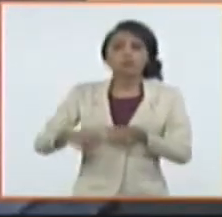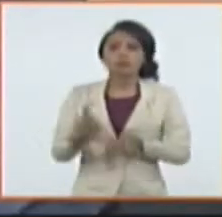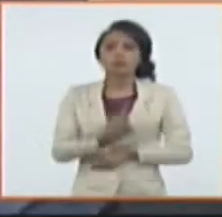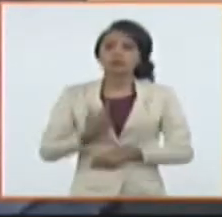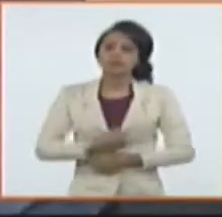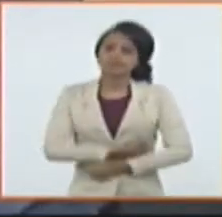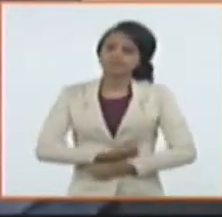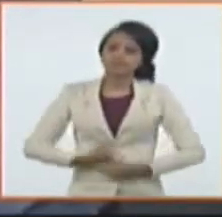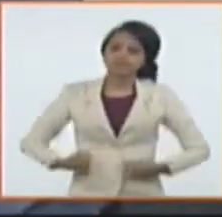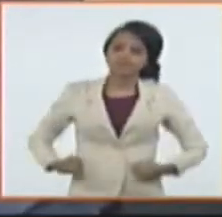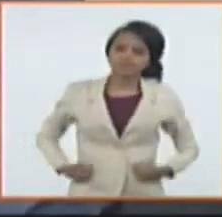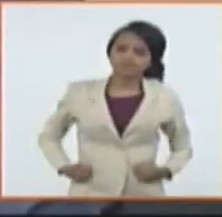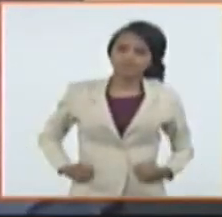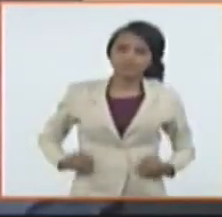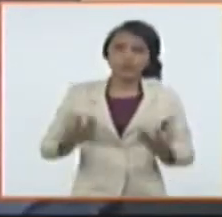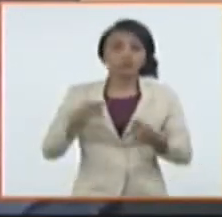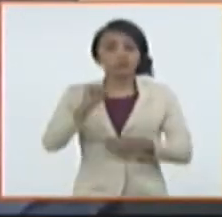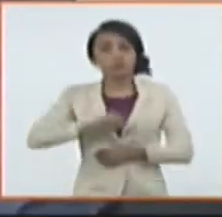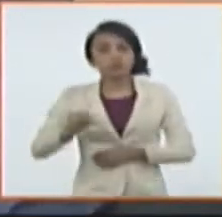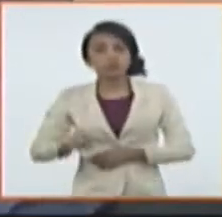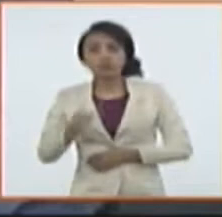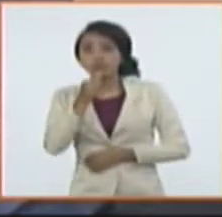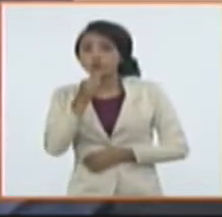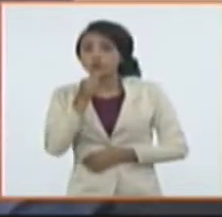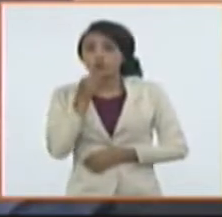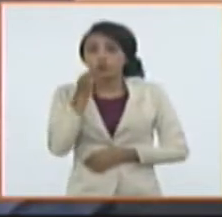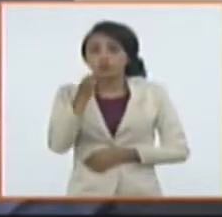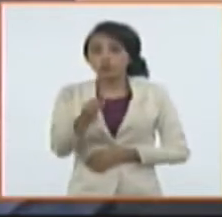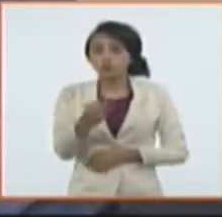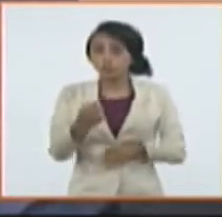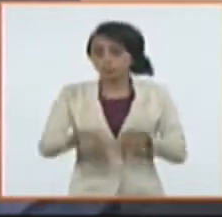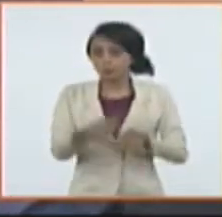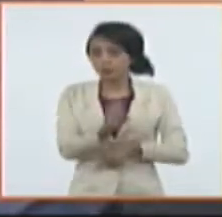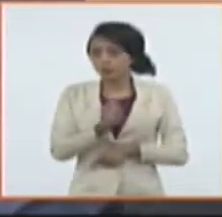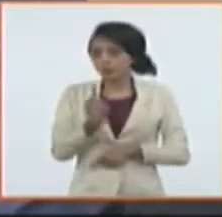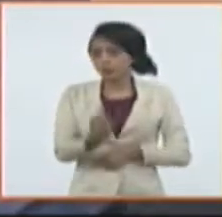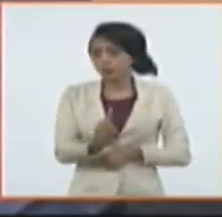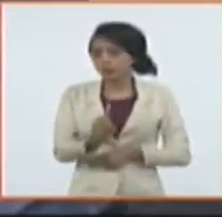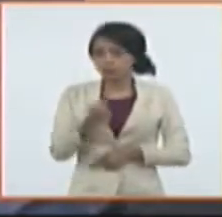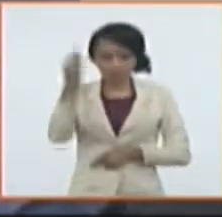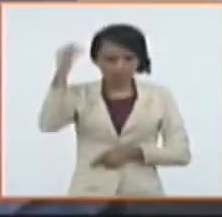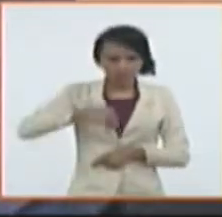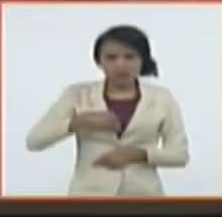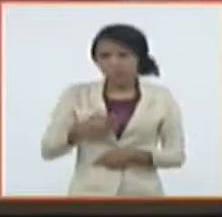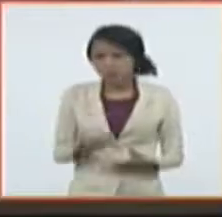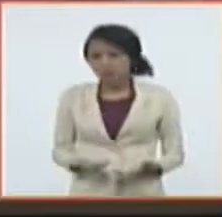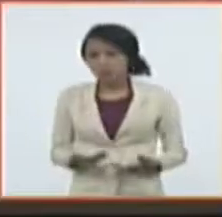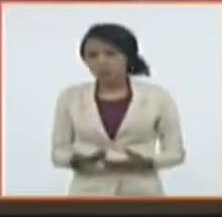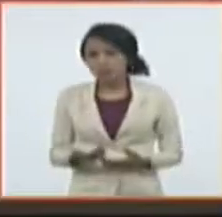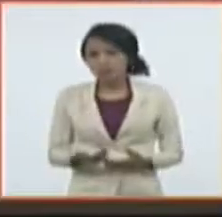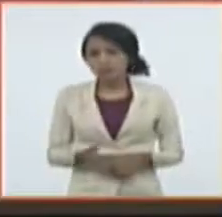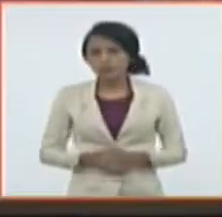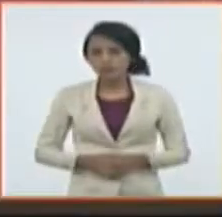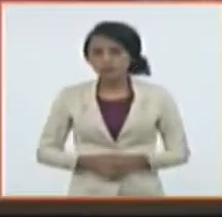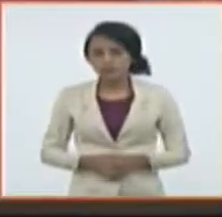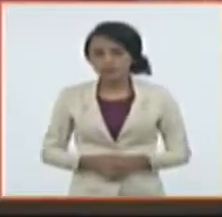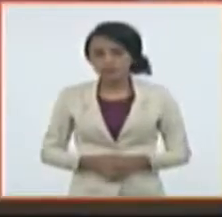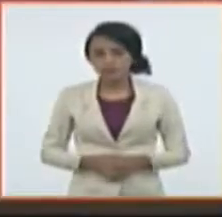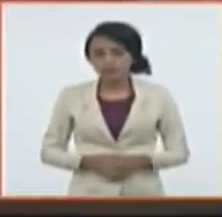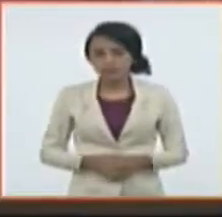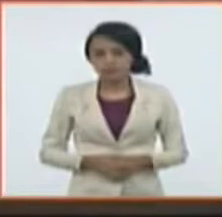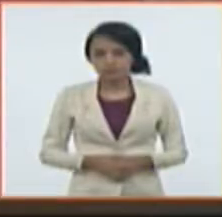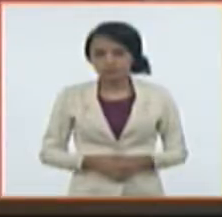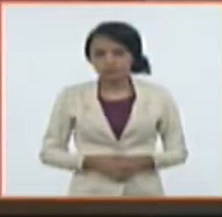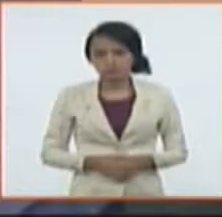Muchos hablan de incertidumbre, de preocupación en el futuro, cuando nosotros tenemos establecido a dónde vamos. Está en la conceptualización del